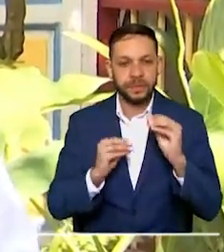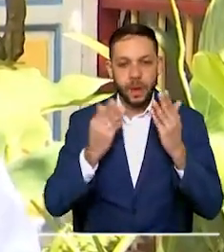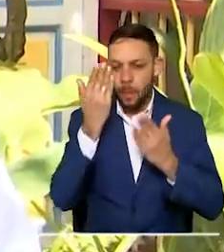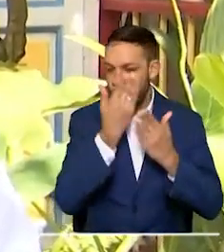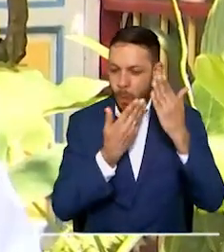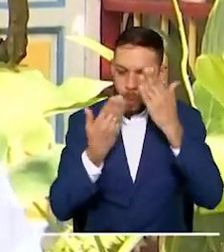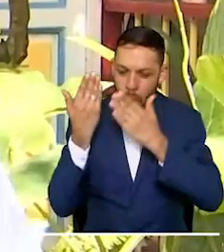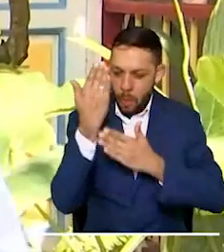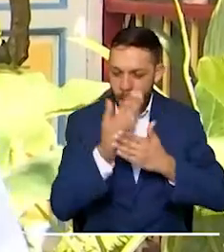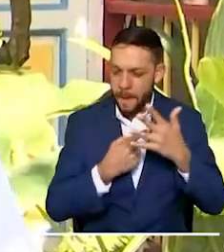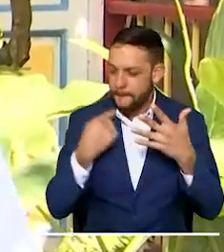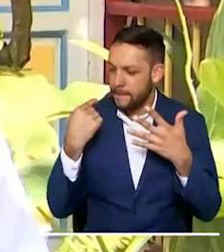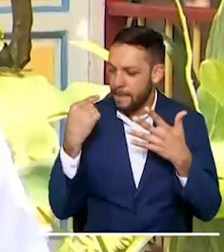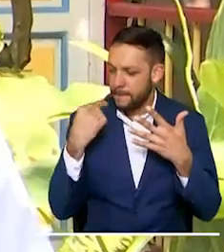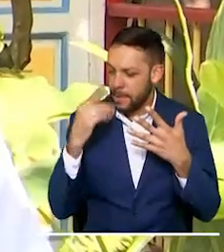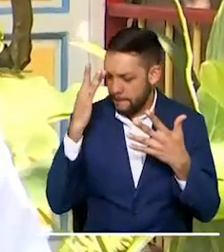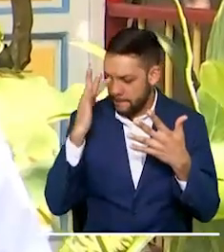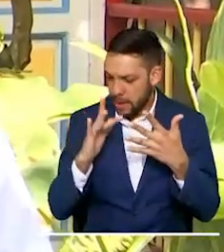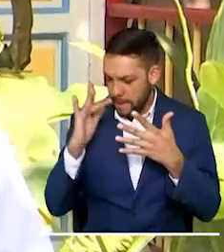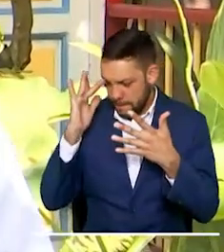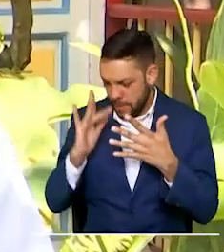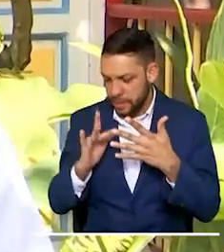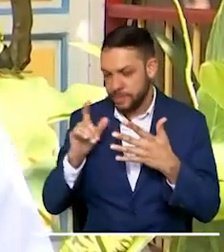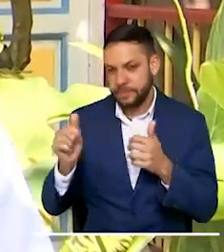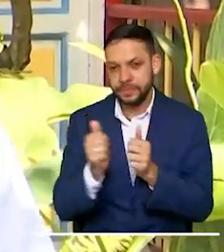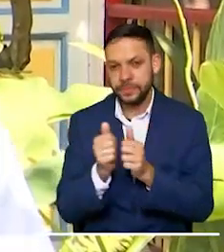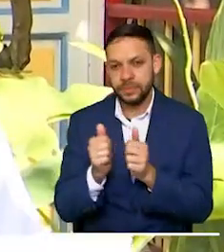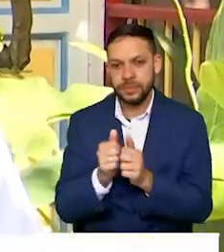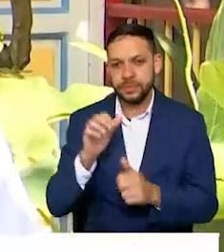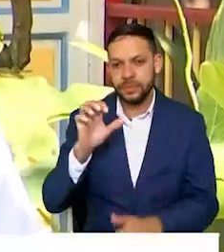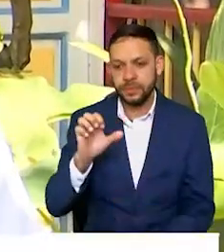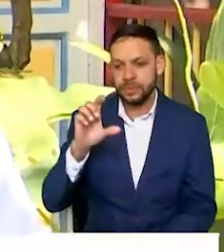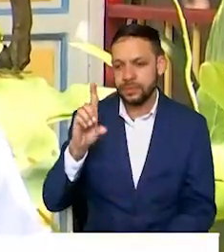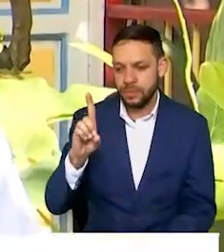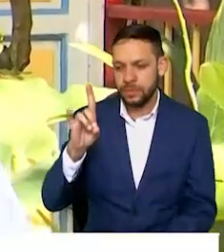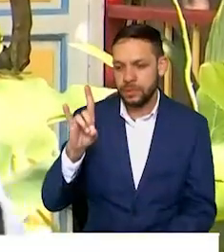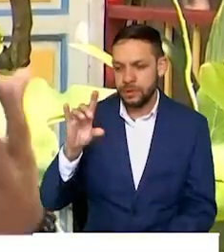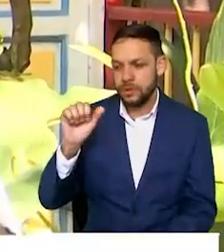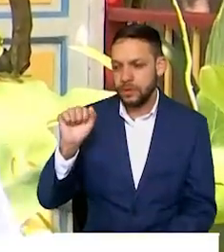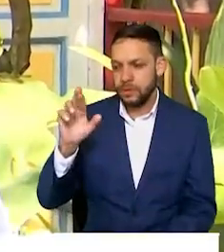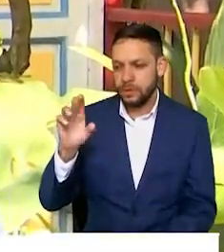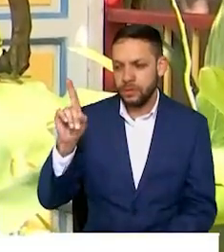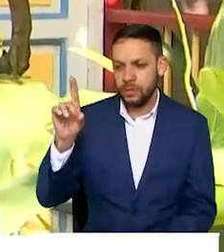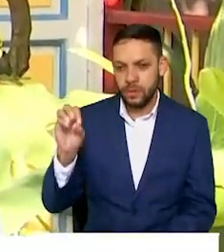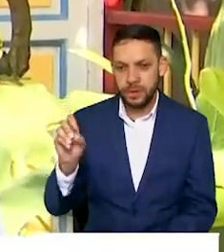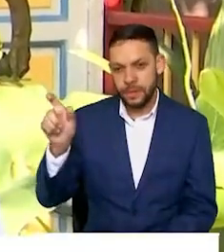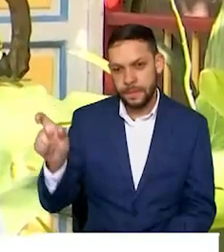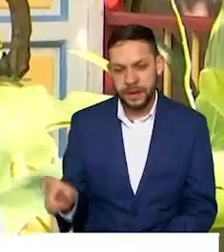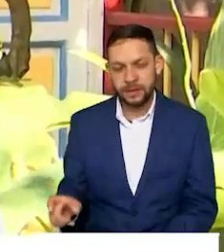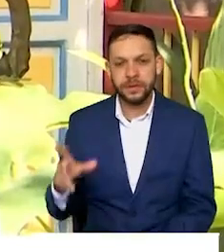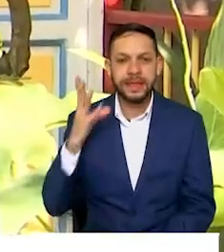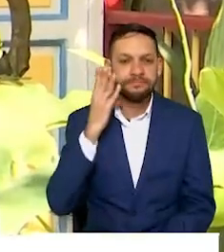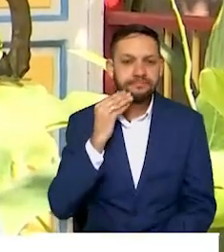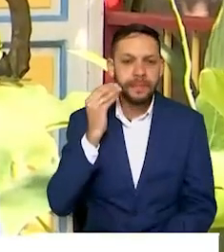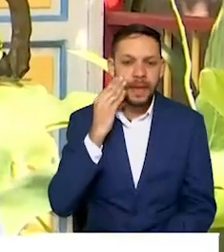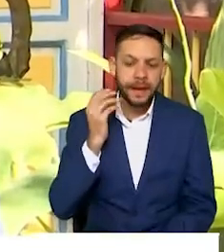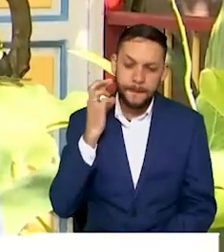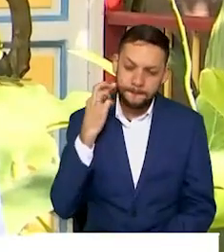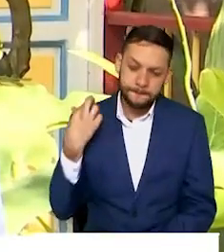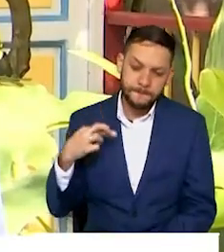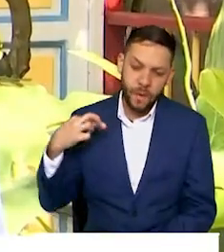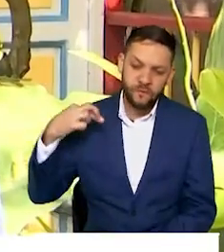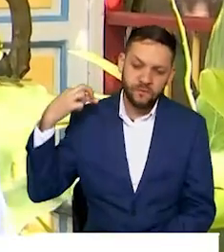una consulta médica. Y nos encontramos con el doctor Eduardo López, quien maneja el área del laboratorio clínico en los Parques de la